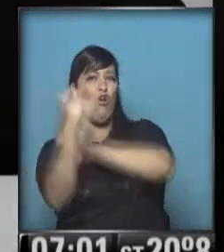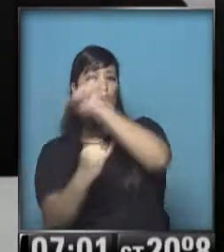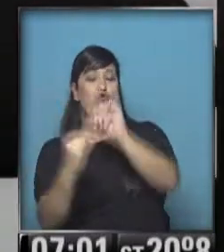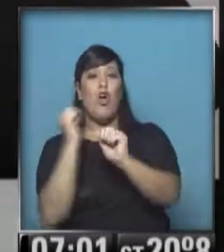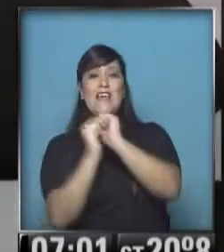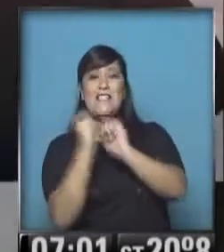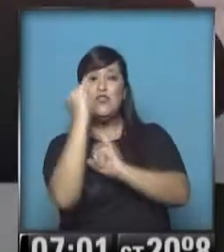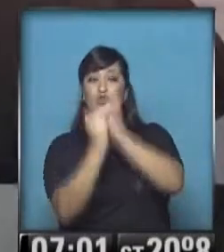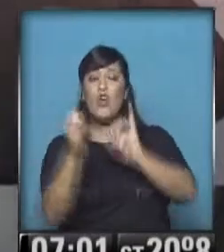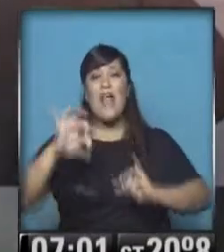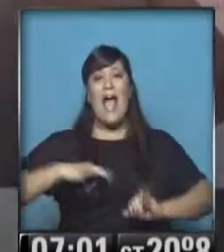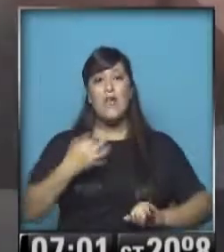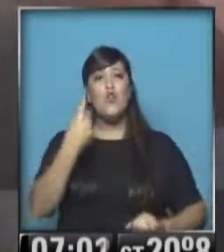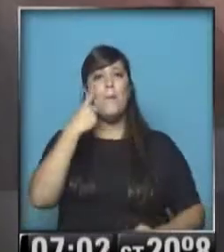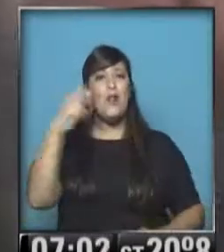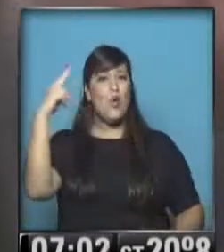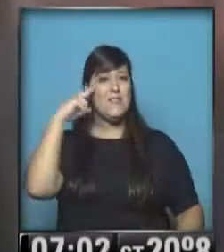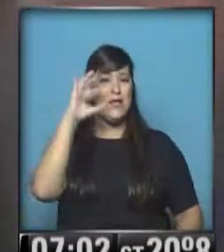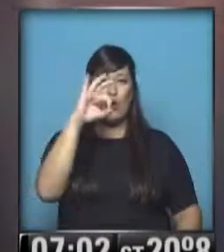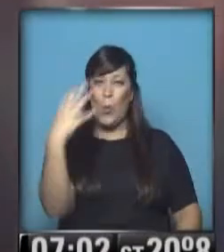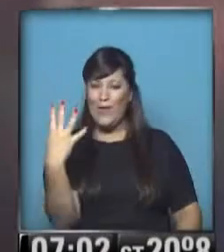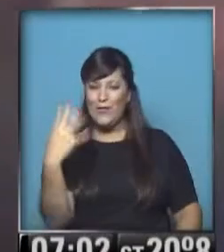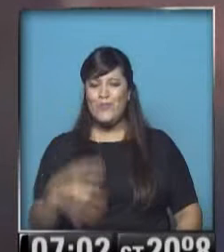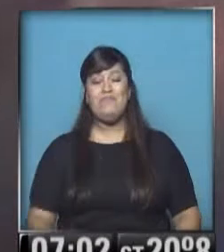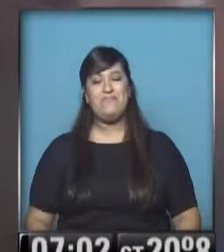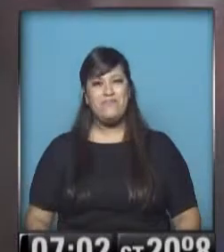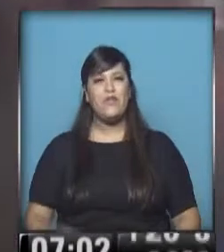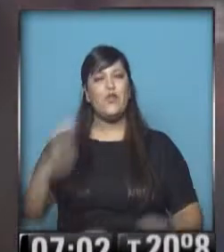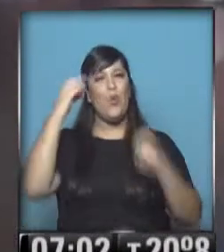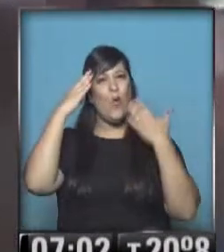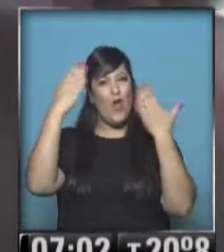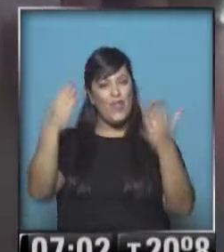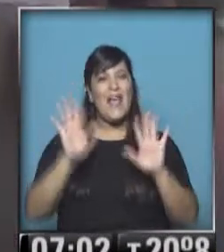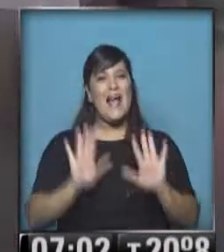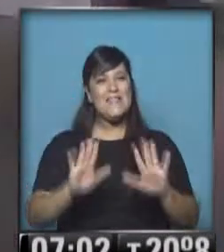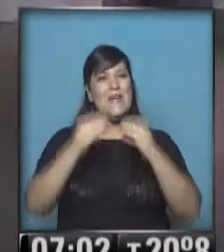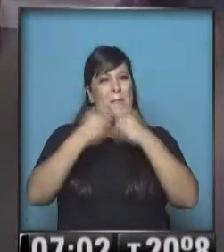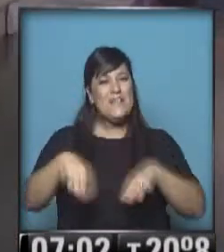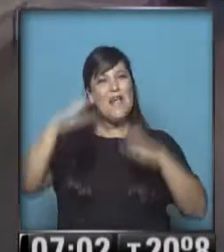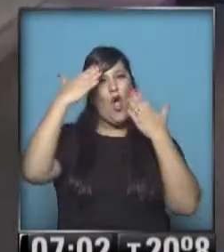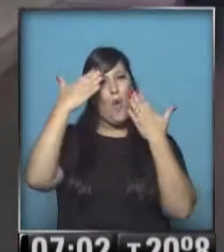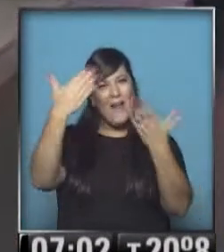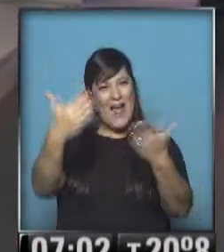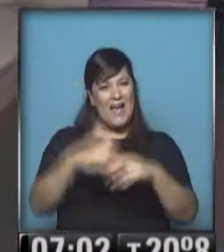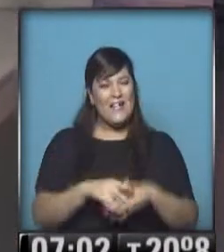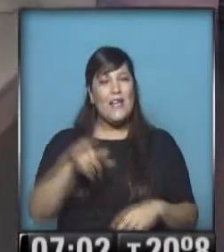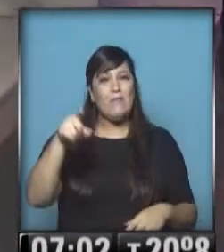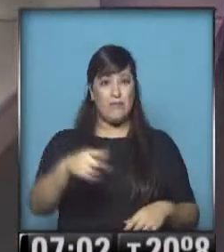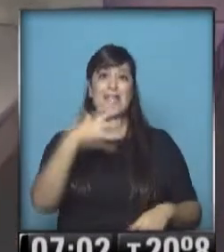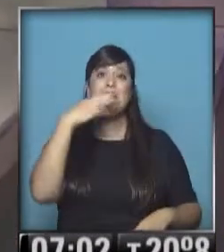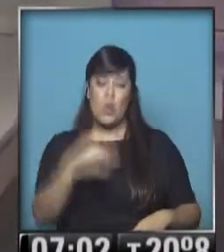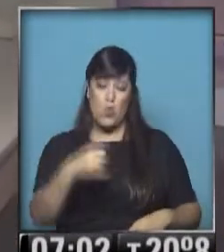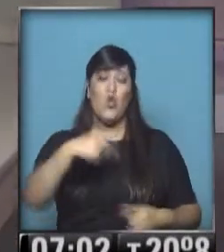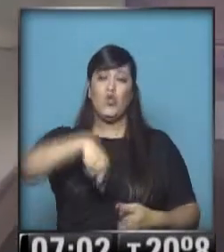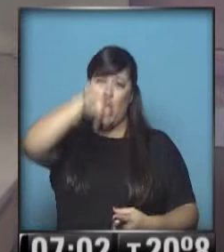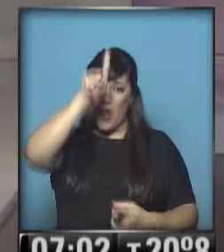del año 1904. Muy buenos días, así comenzamos con este recuerdo, con este homenaje que se va a extender, por supuesto,